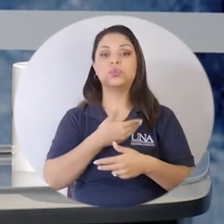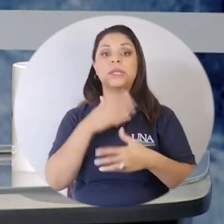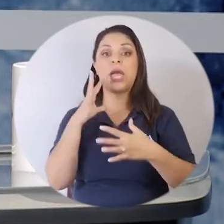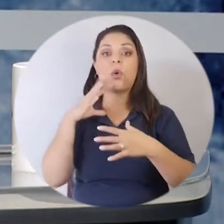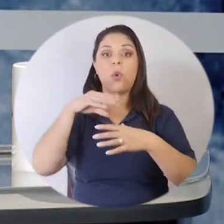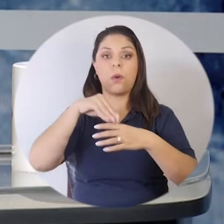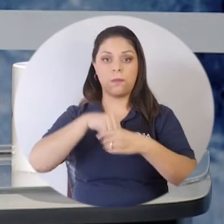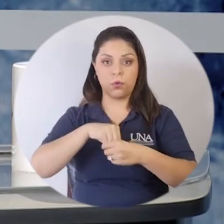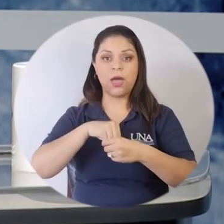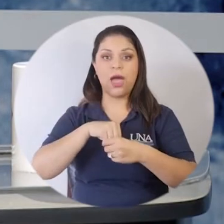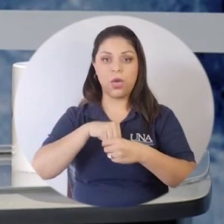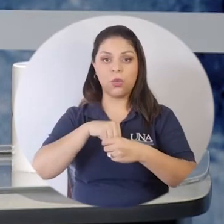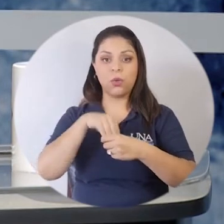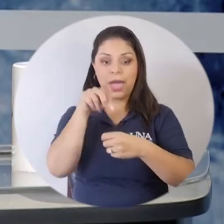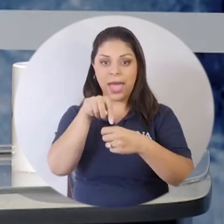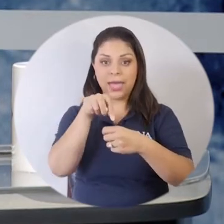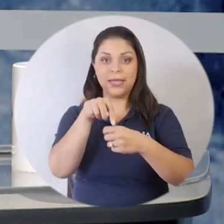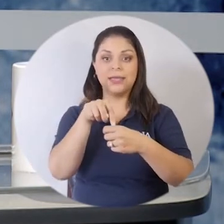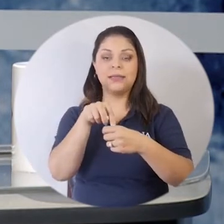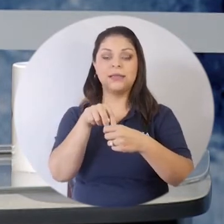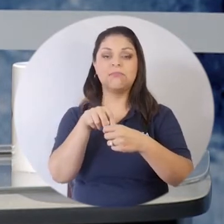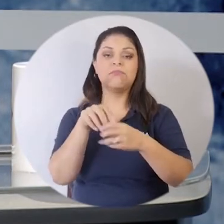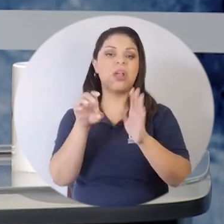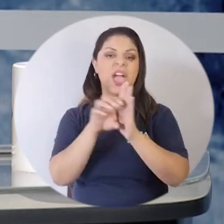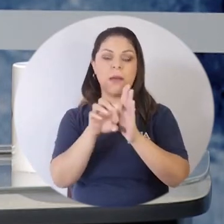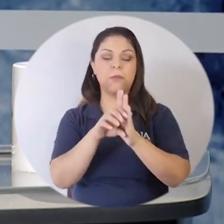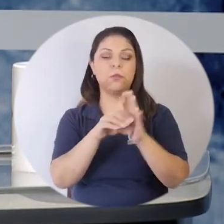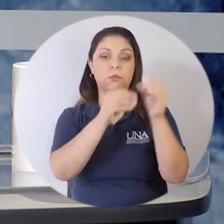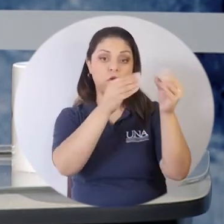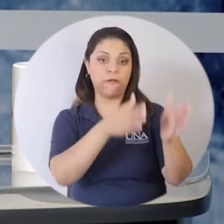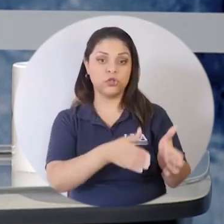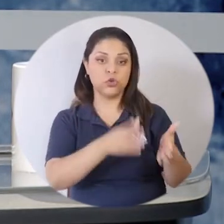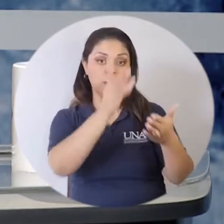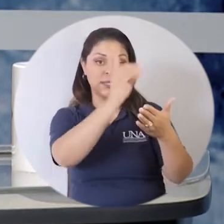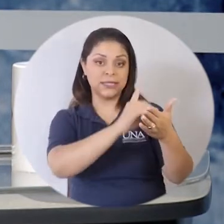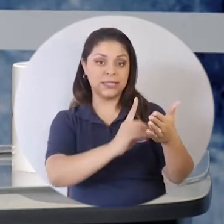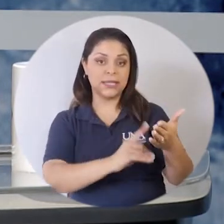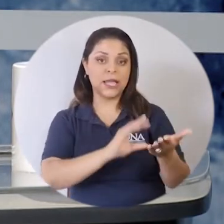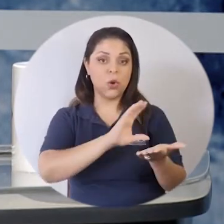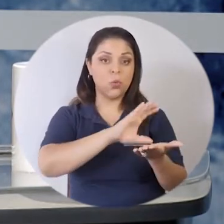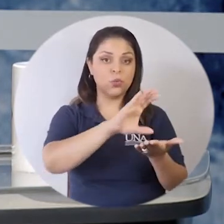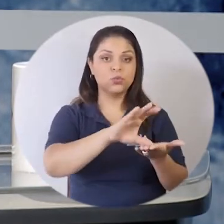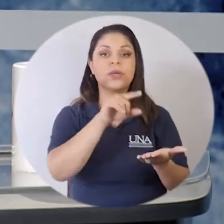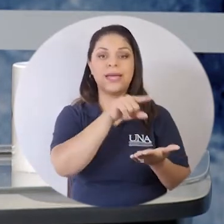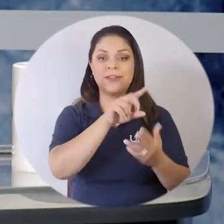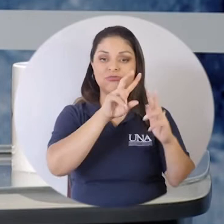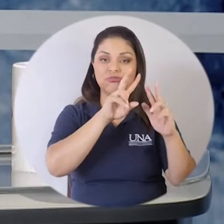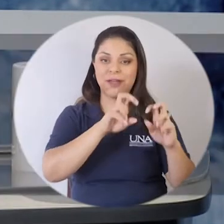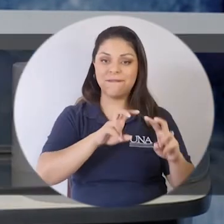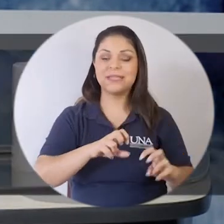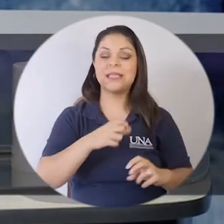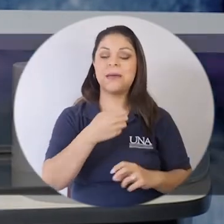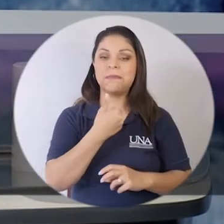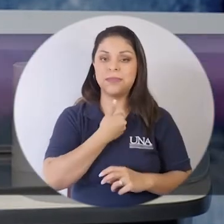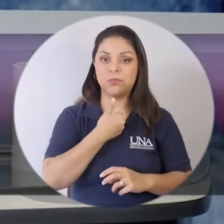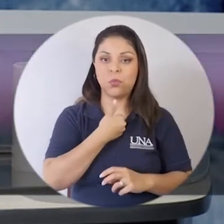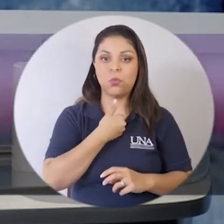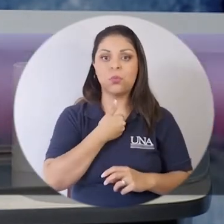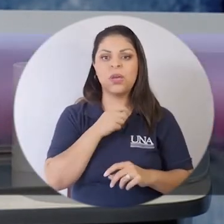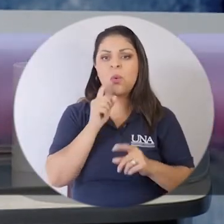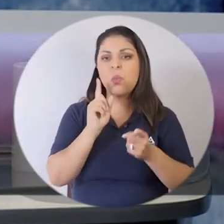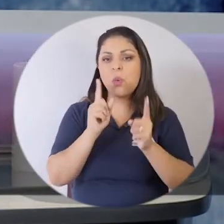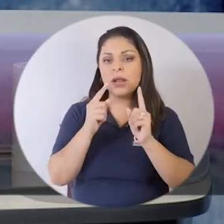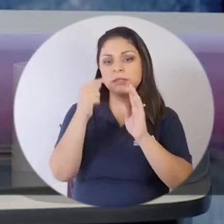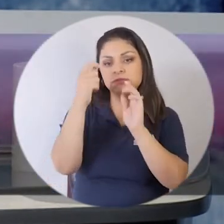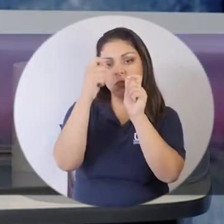incorporado un plugin para que el docente que diseña, por ejemplo, los cursos, revise los criterios de accesibilidad, ¿verdad?, para